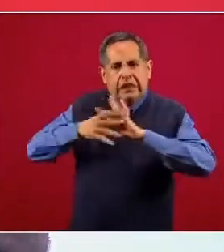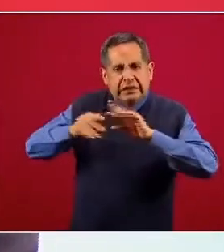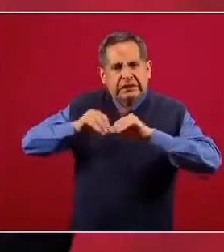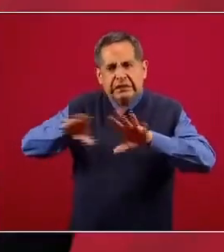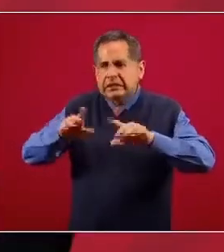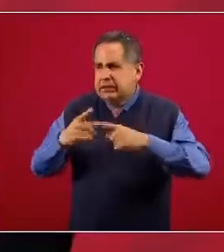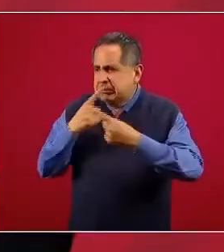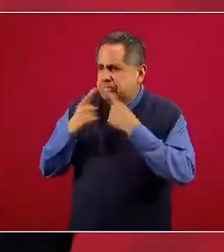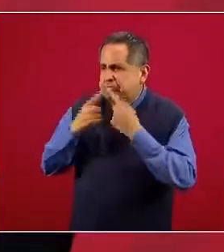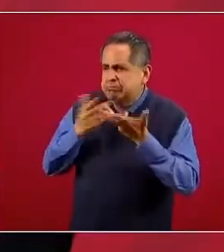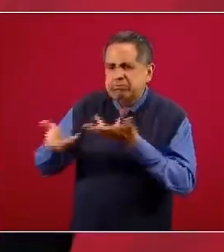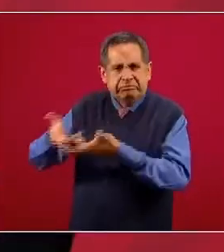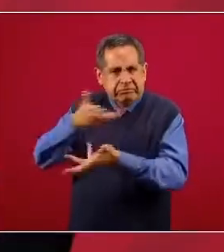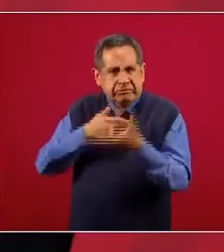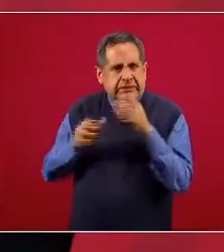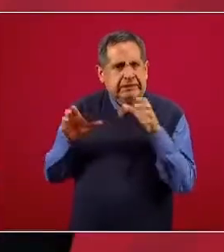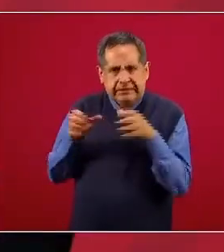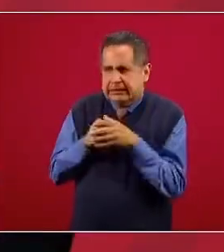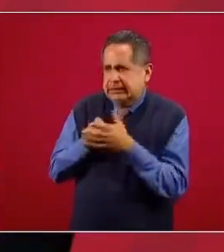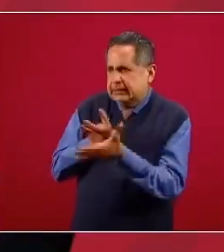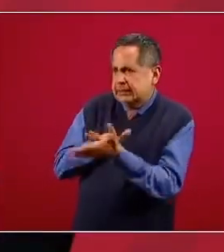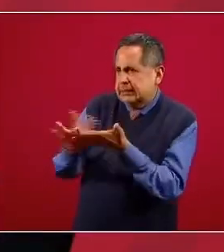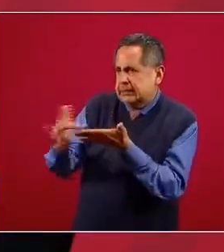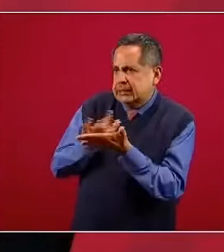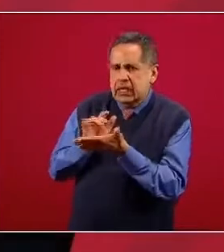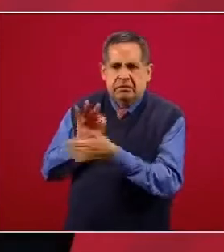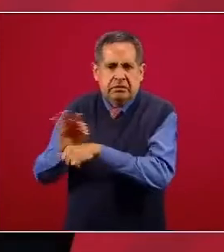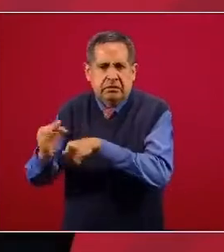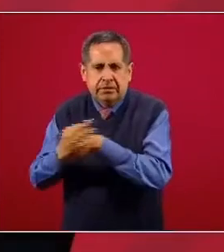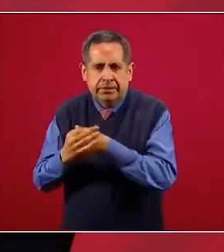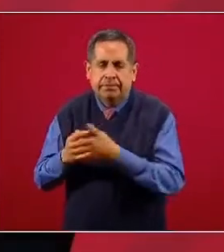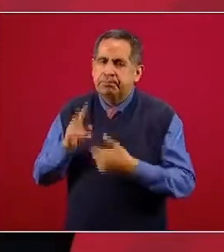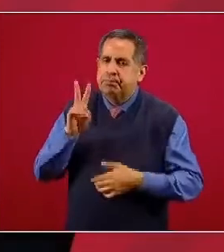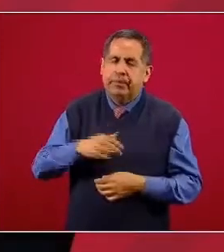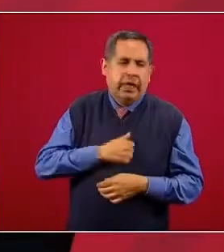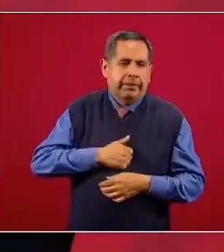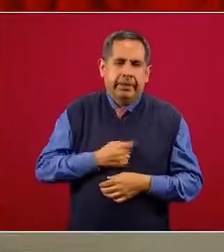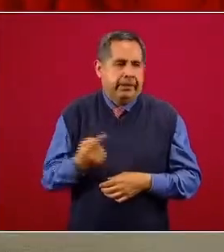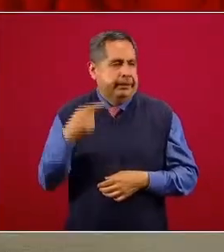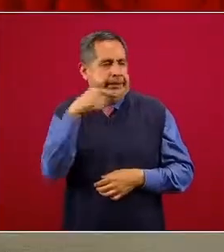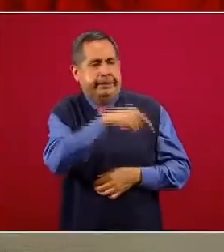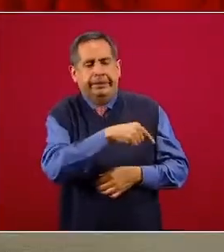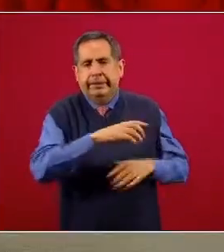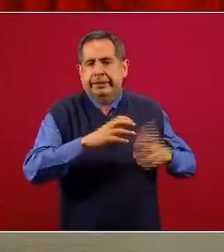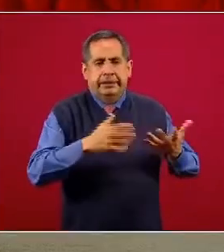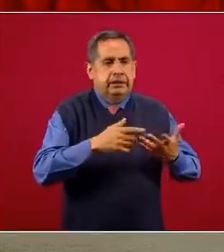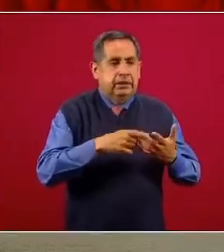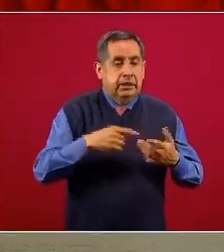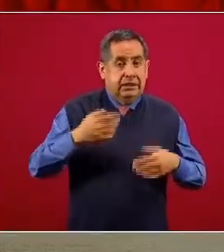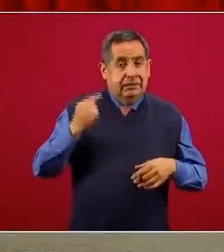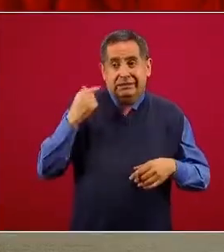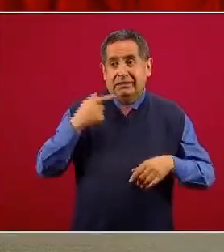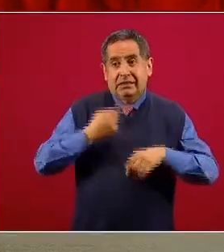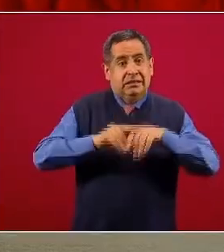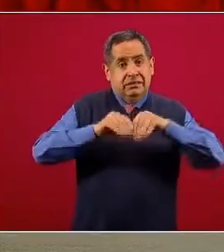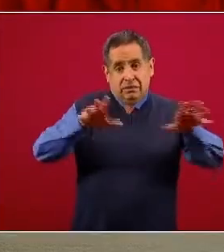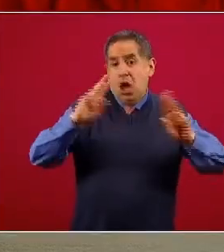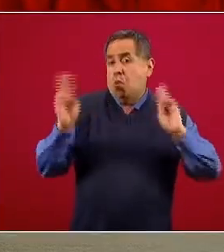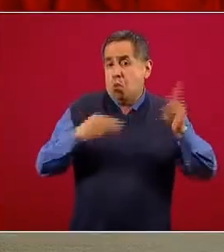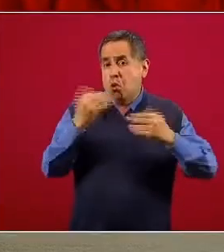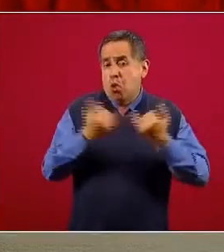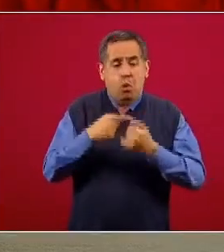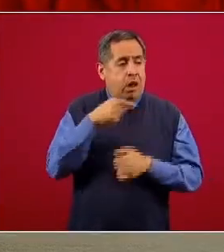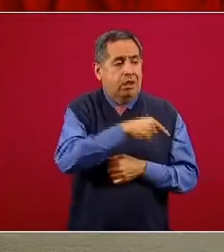los mecanismos cooperativos. Desafortunadamente hay segmentos de la población que a lo largo de esta epidemia en México y en el mundo